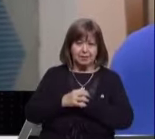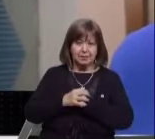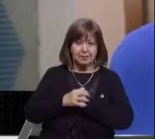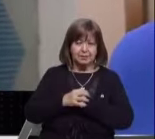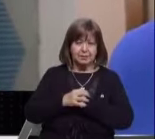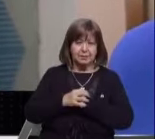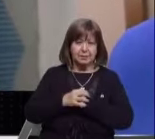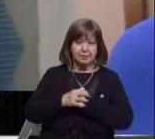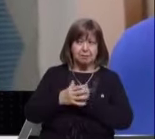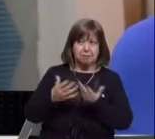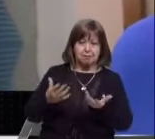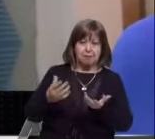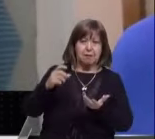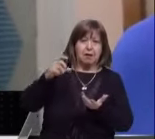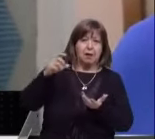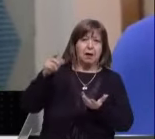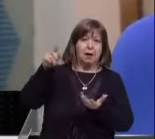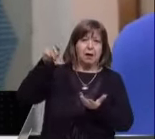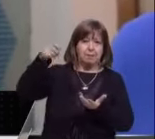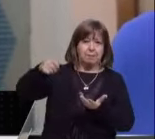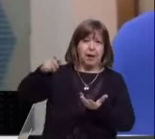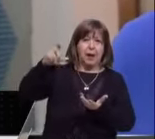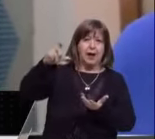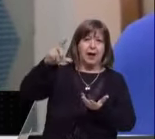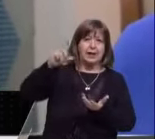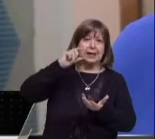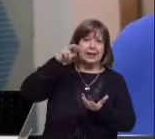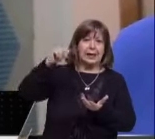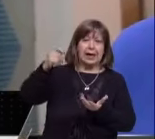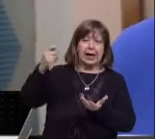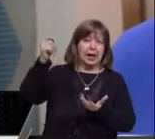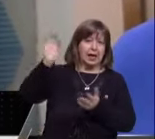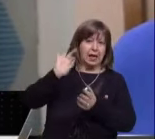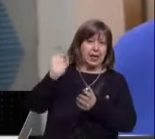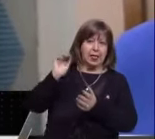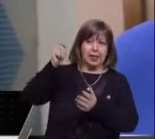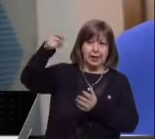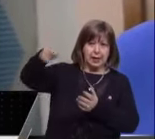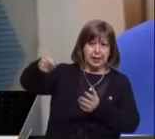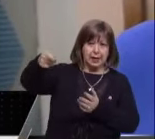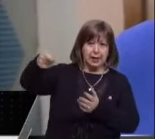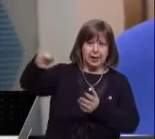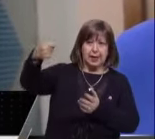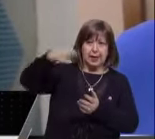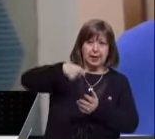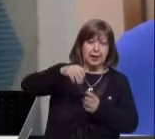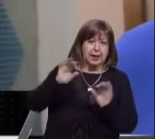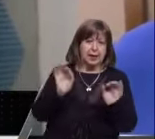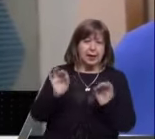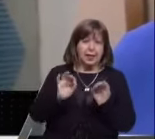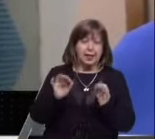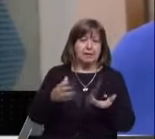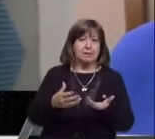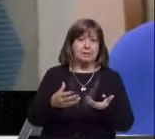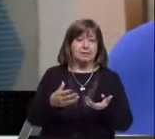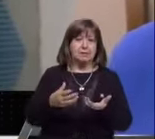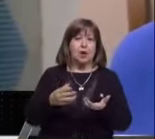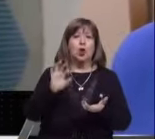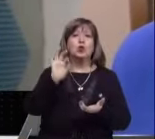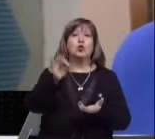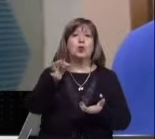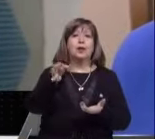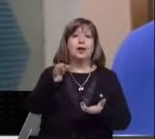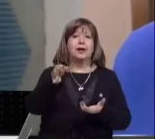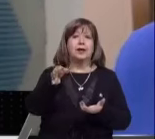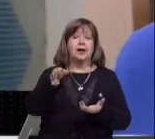la clínica y al no cobrarla la clínica tampoco nos pueden transferir los honorarios a nosotros. Entonces por eso hablo de tormenta, que son varios